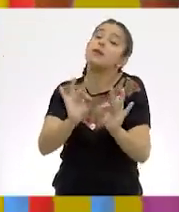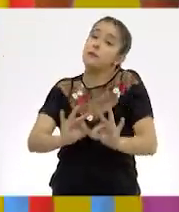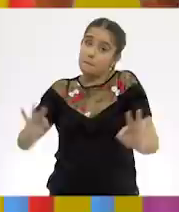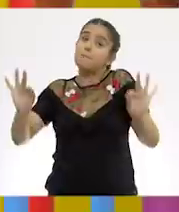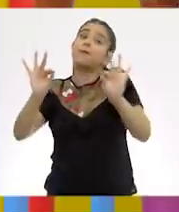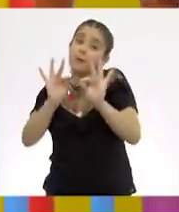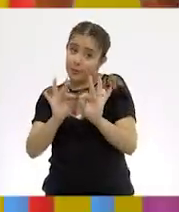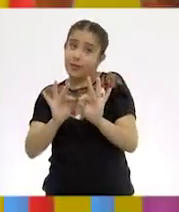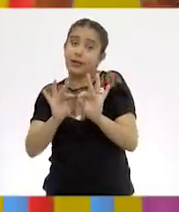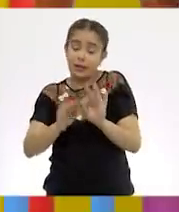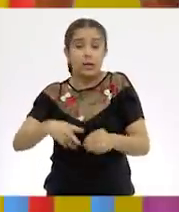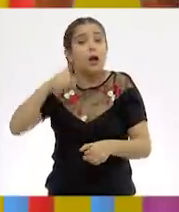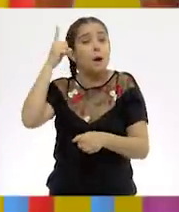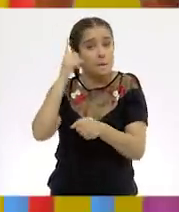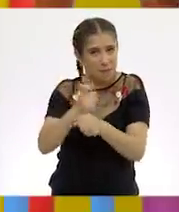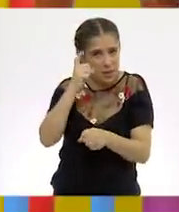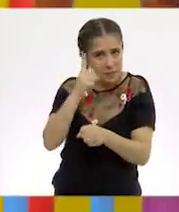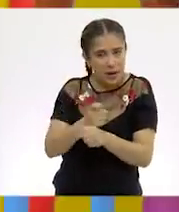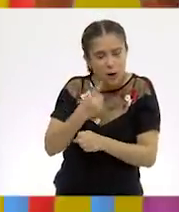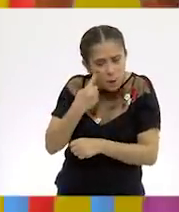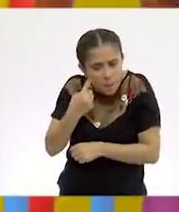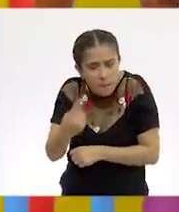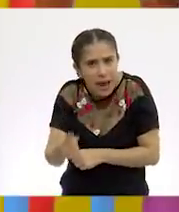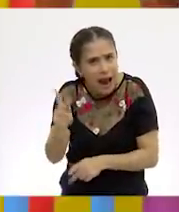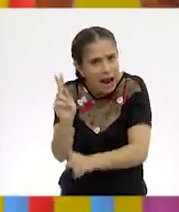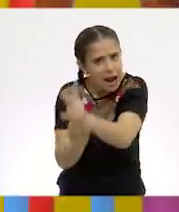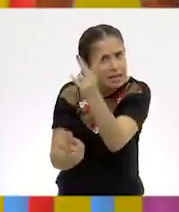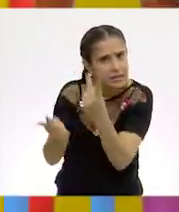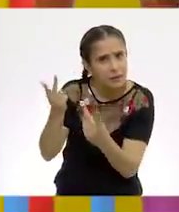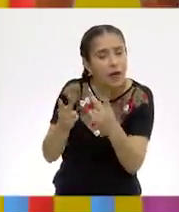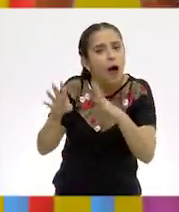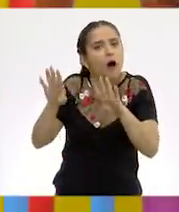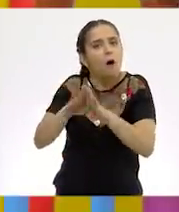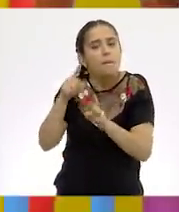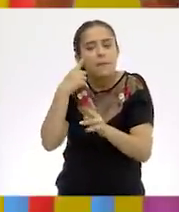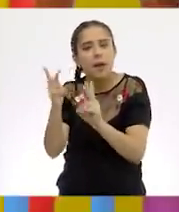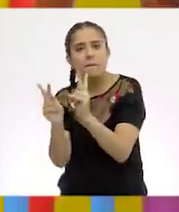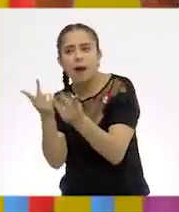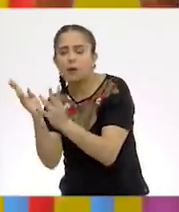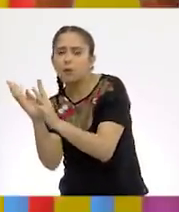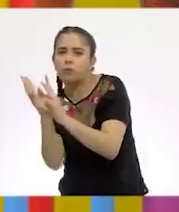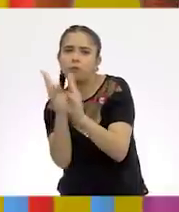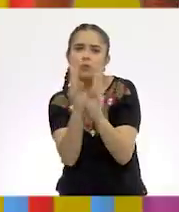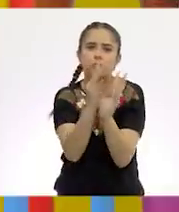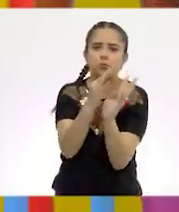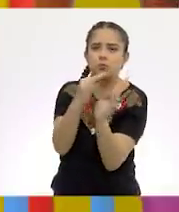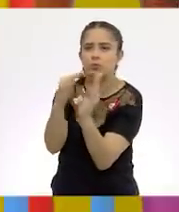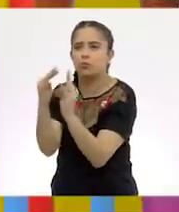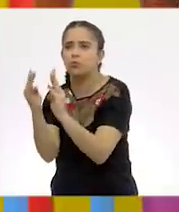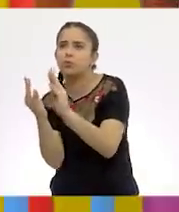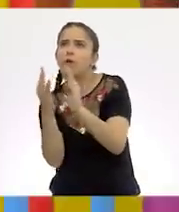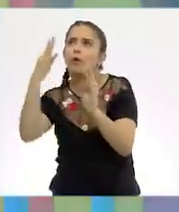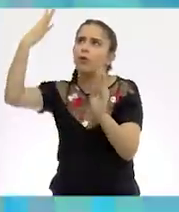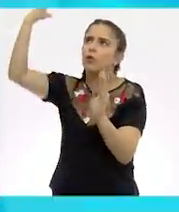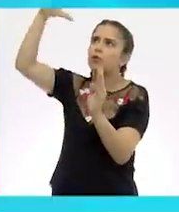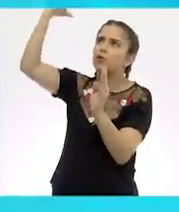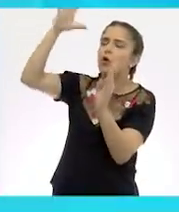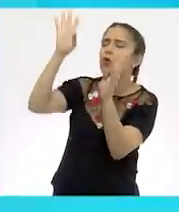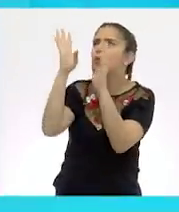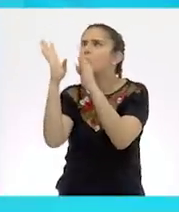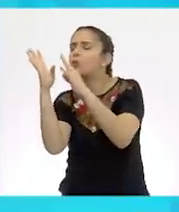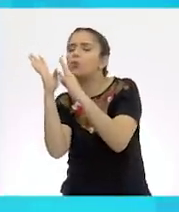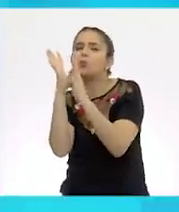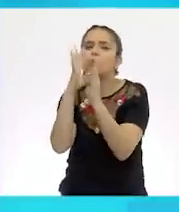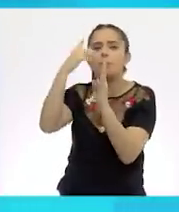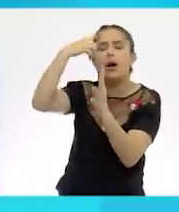uno de los primeros movimientos que podemos ver en las plantas es cómo se mueven en busca de los rayos del sol. ¿Qué les parece ahí en casa si